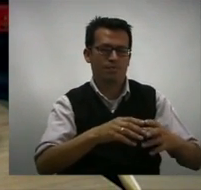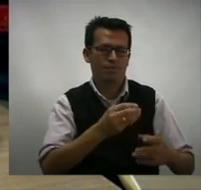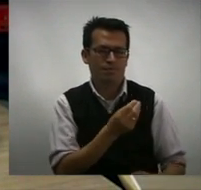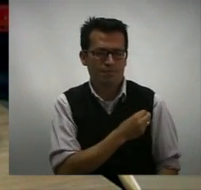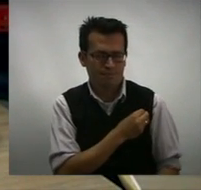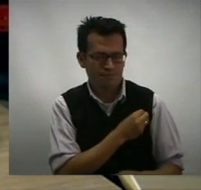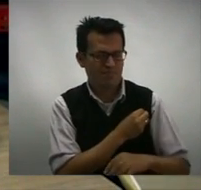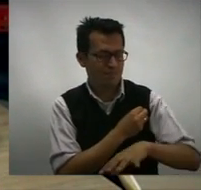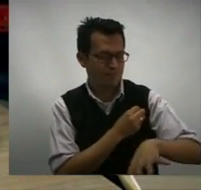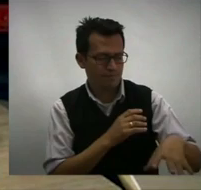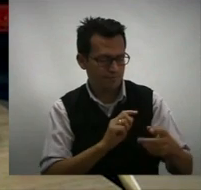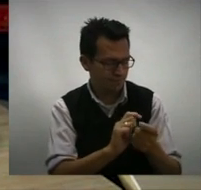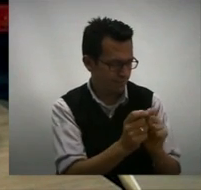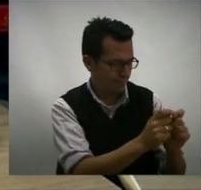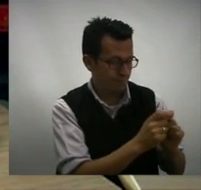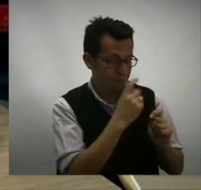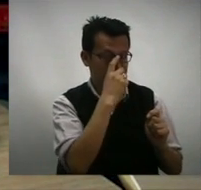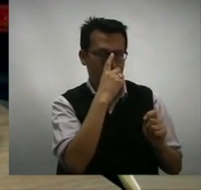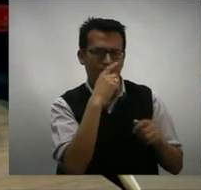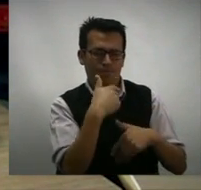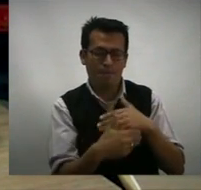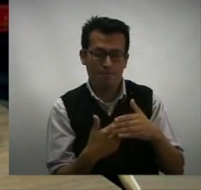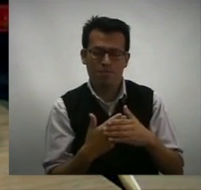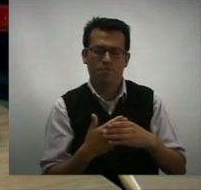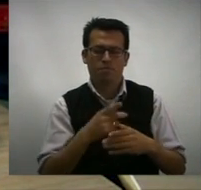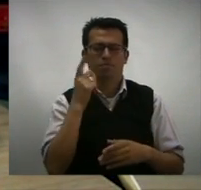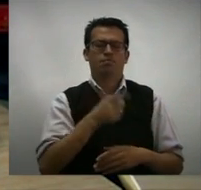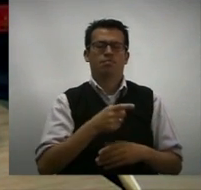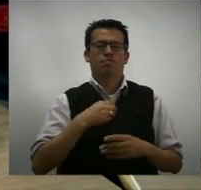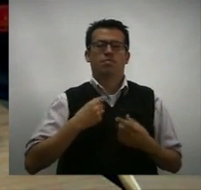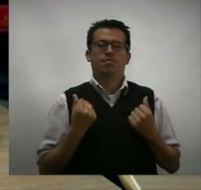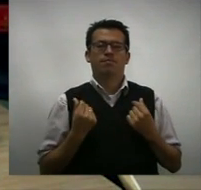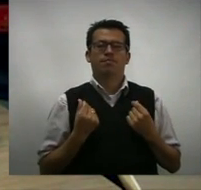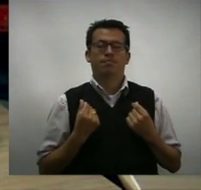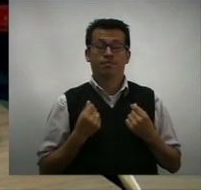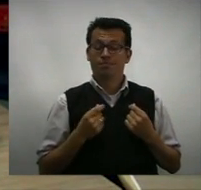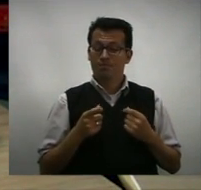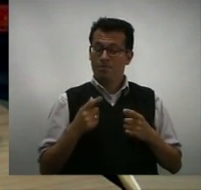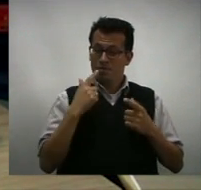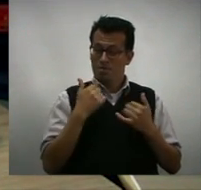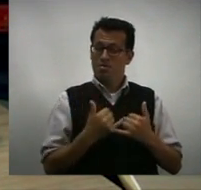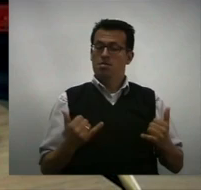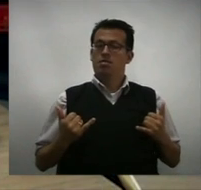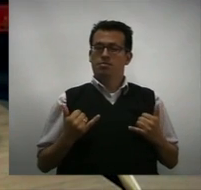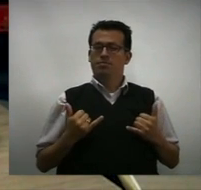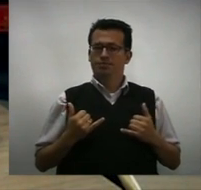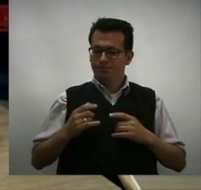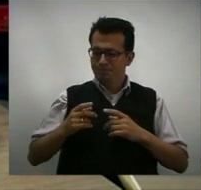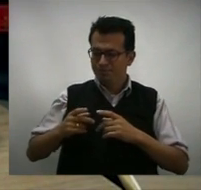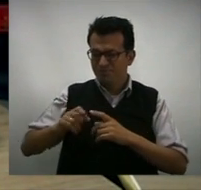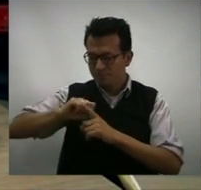una biosfera registrada por la moral y regida por lo monetario. La realidad social propicia de este